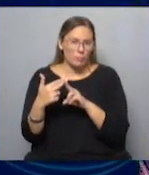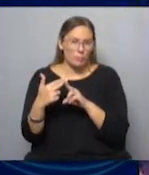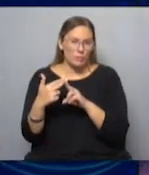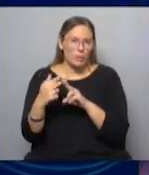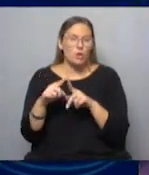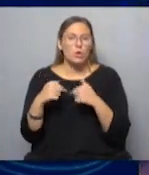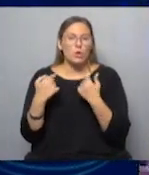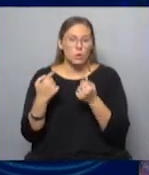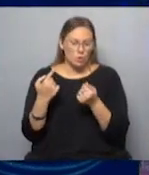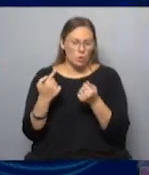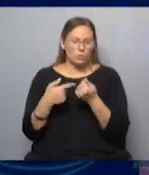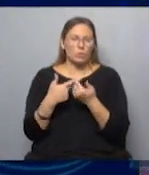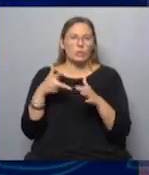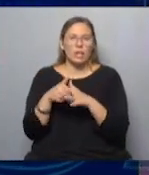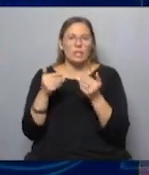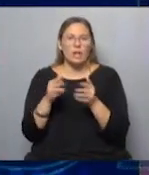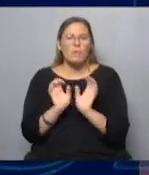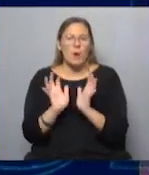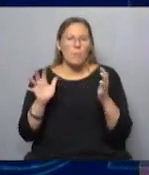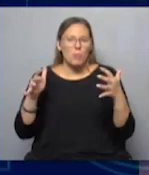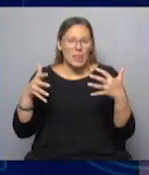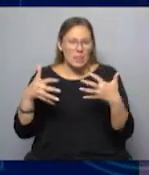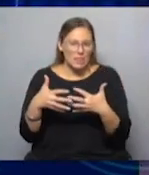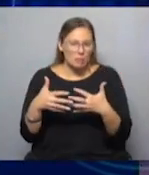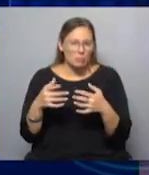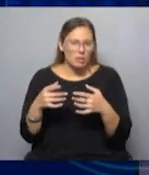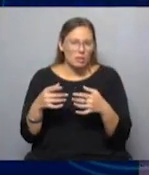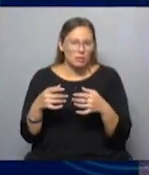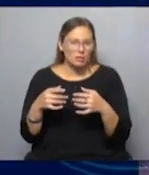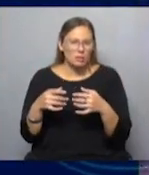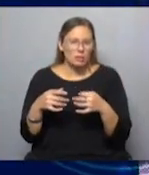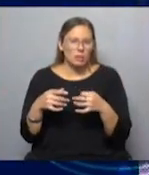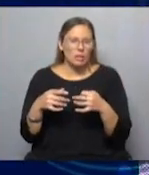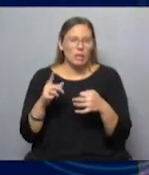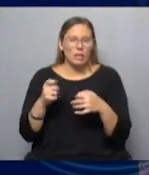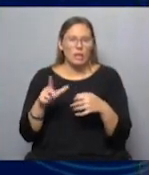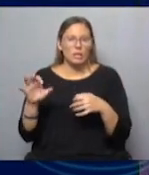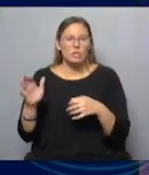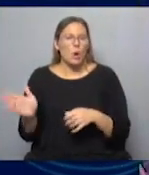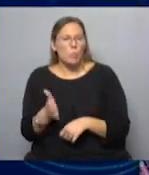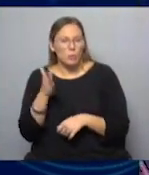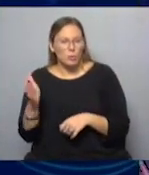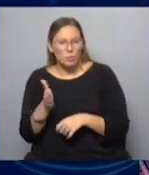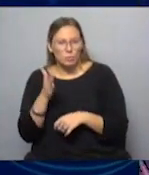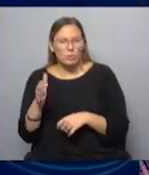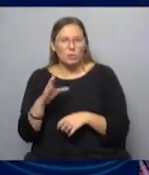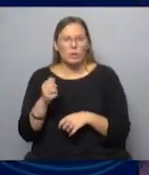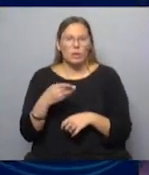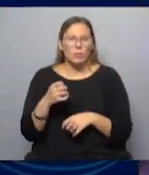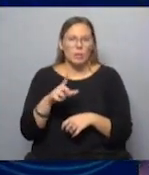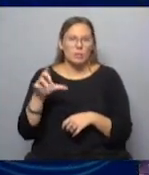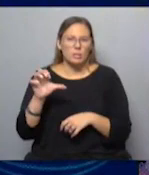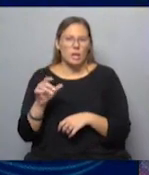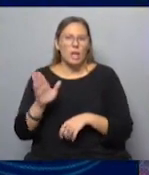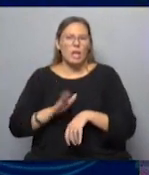nosotros como entrenamos en plena pandemia el doctor gallo que es el productor y juan manuel cavallo que estaba a